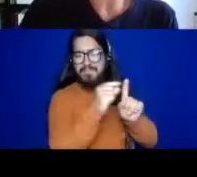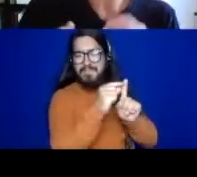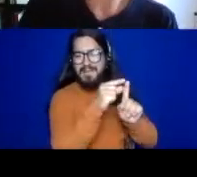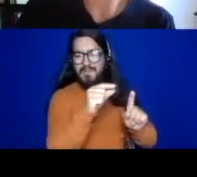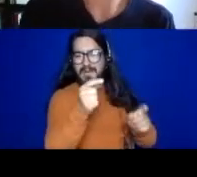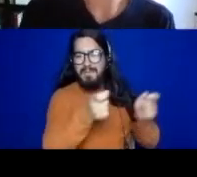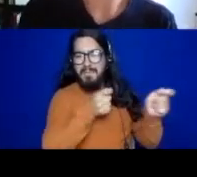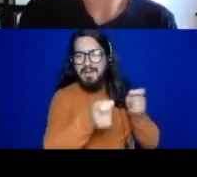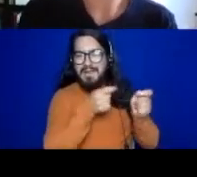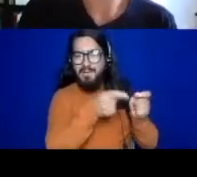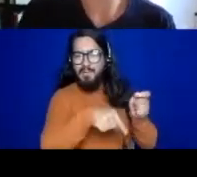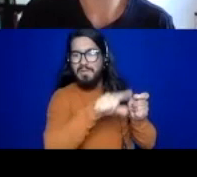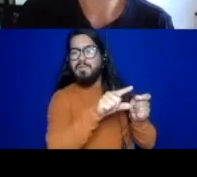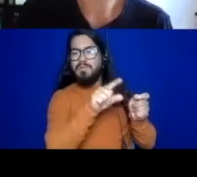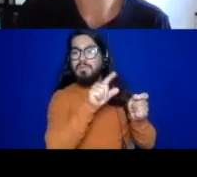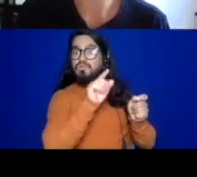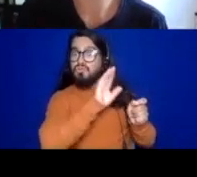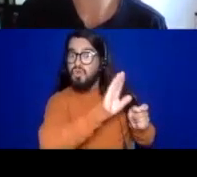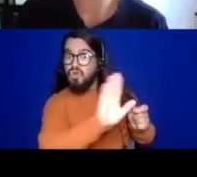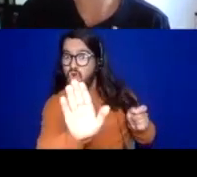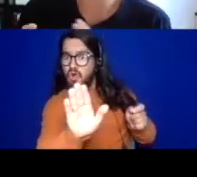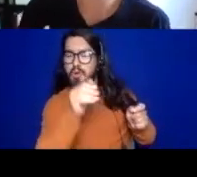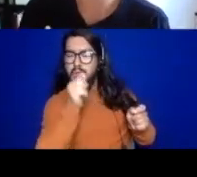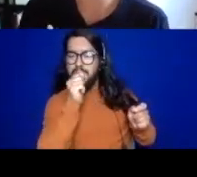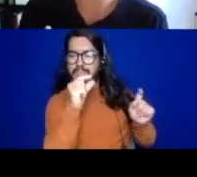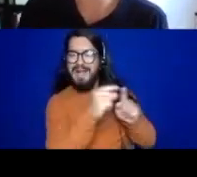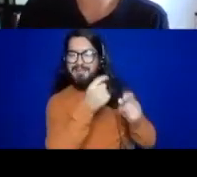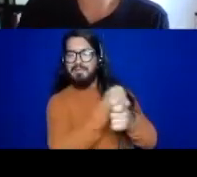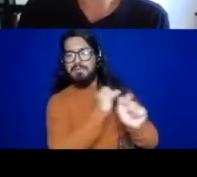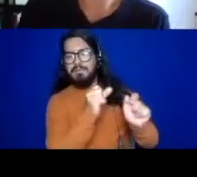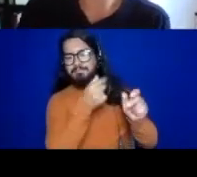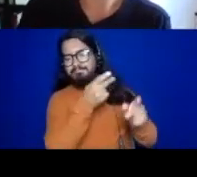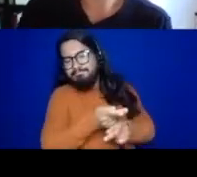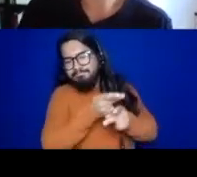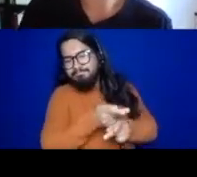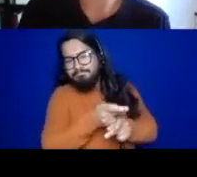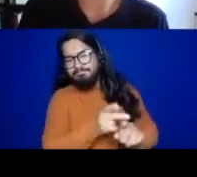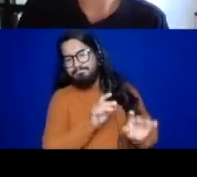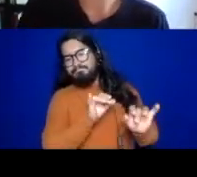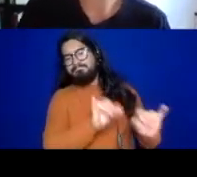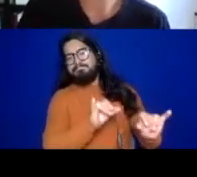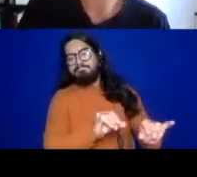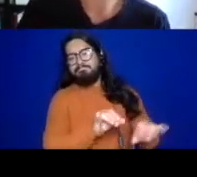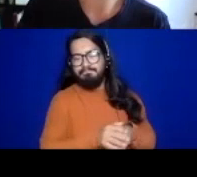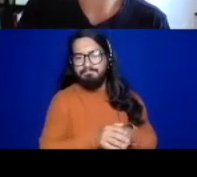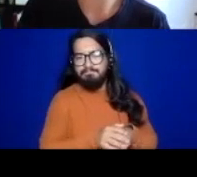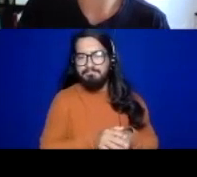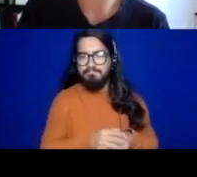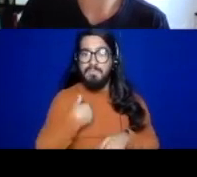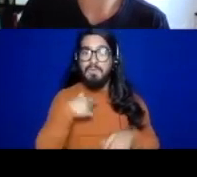manejan las contraseñas, es una forma de mantener tus contraseñas seguras.